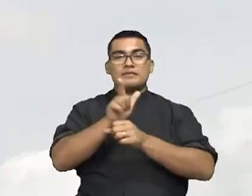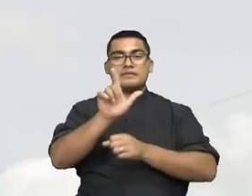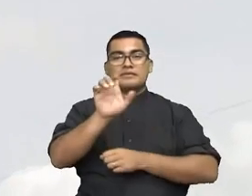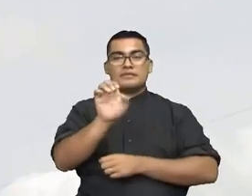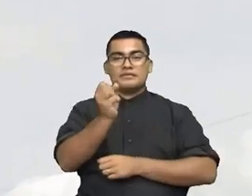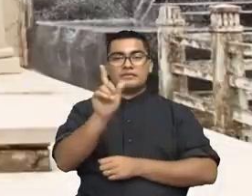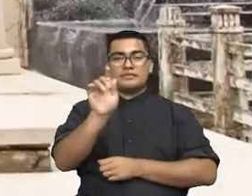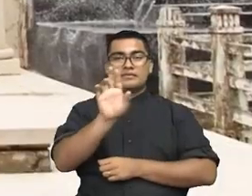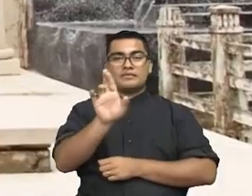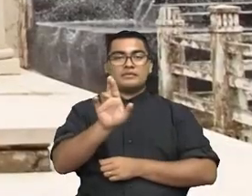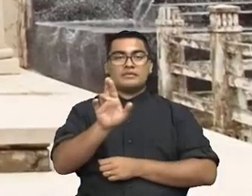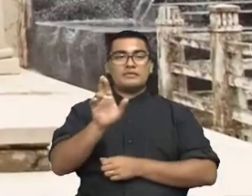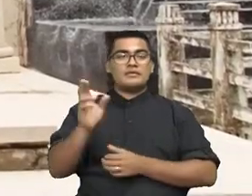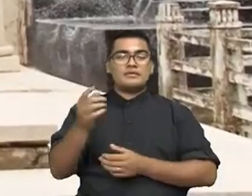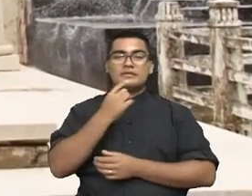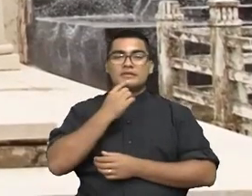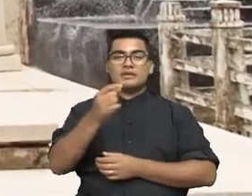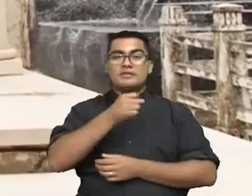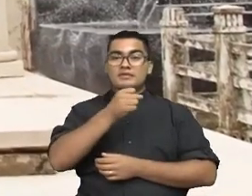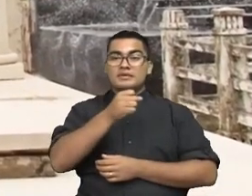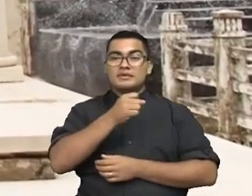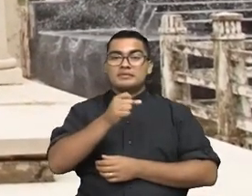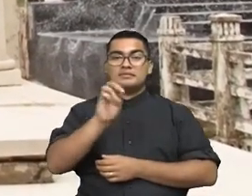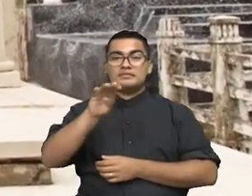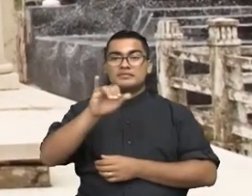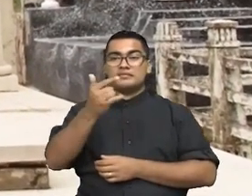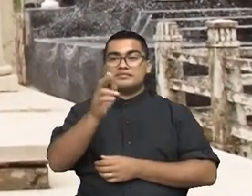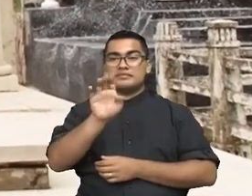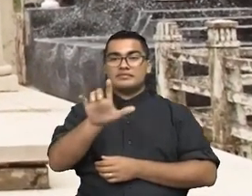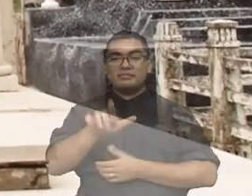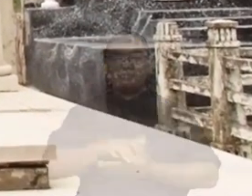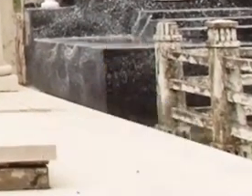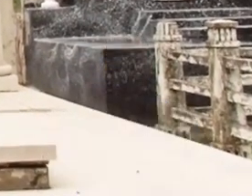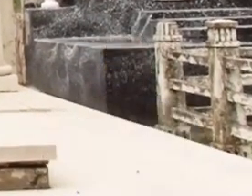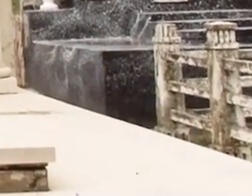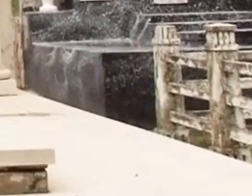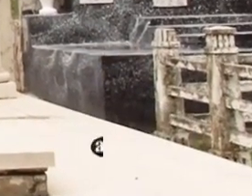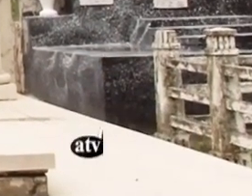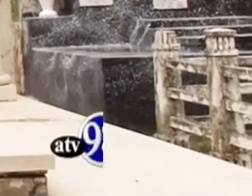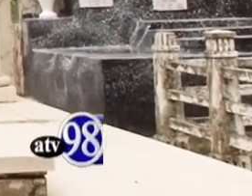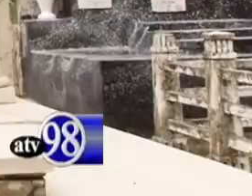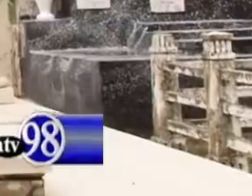Mora para el canal parlamentario, les informó Miguel Carranza Mena.